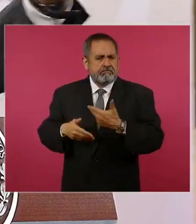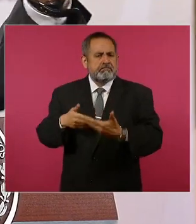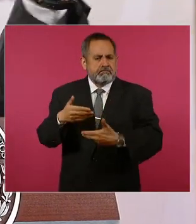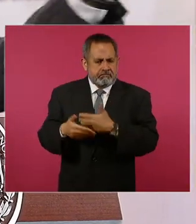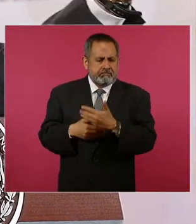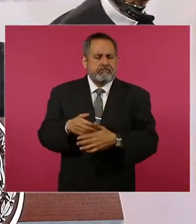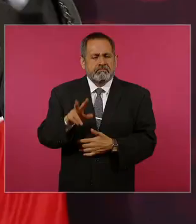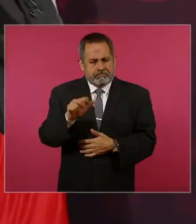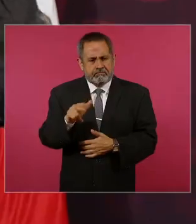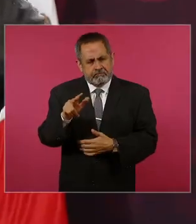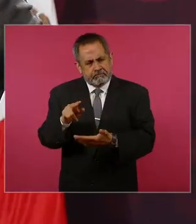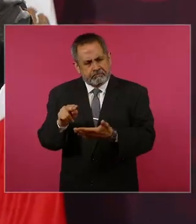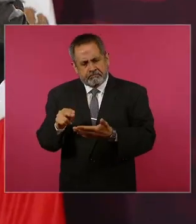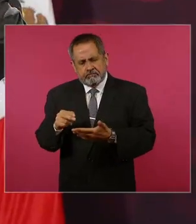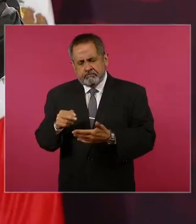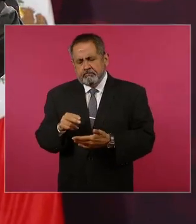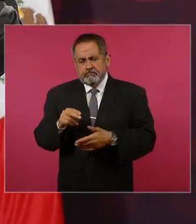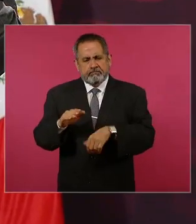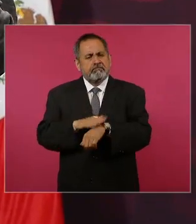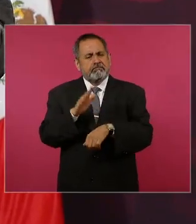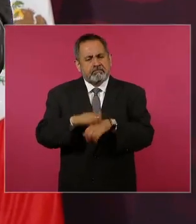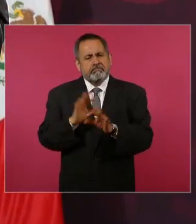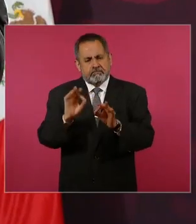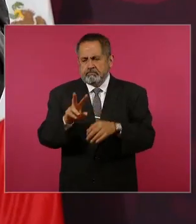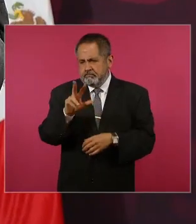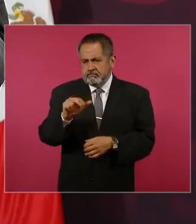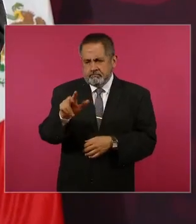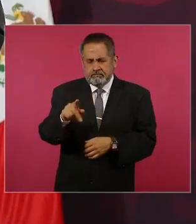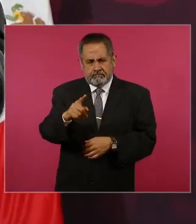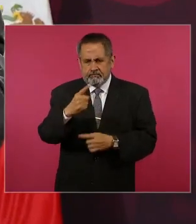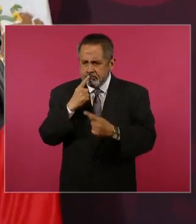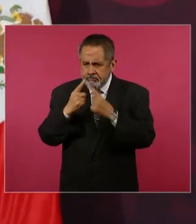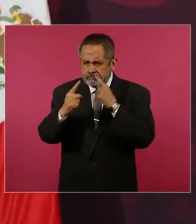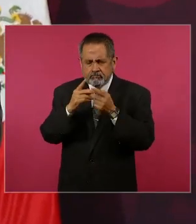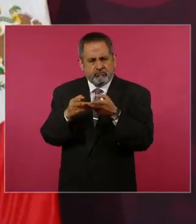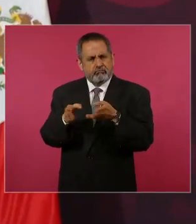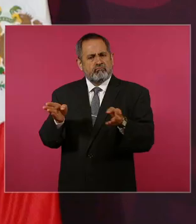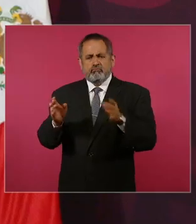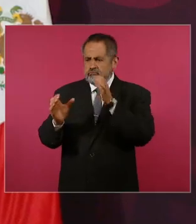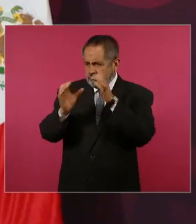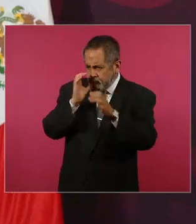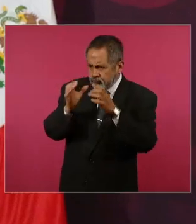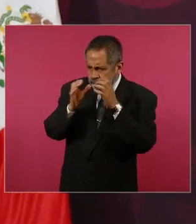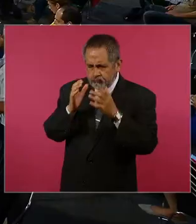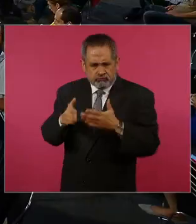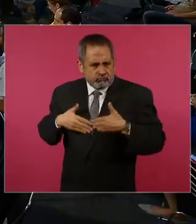en sus peticiones. Y tenemos un diálogo abierto.